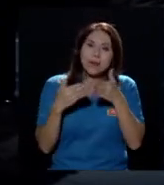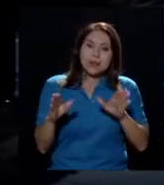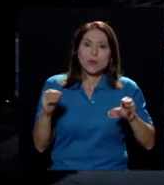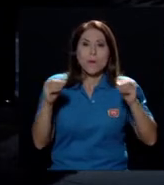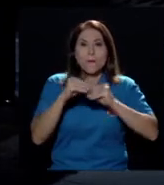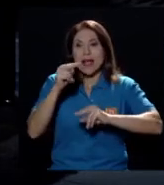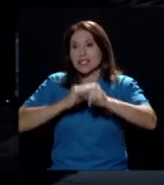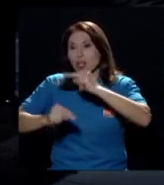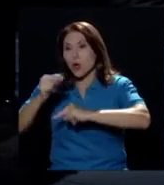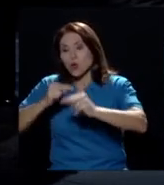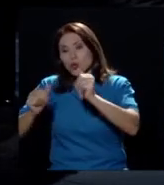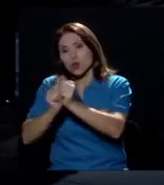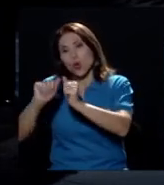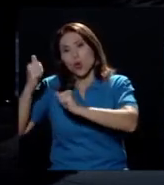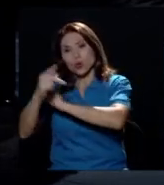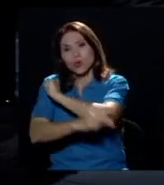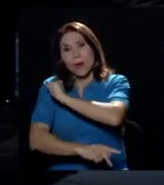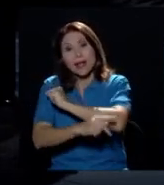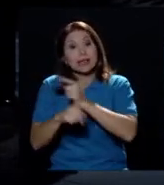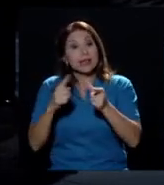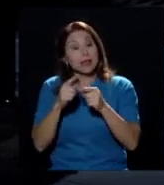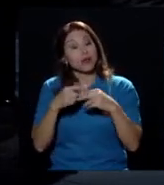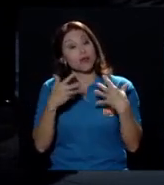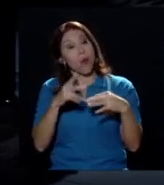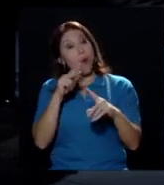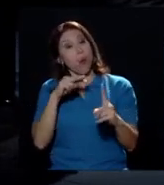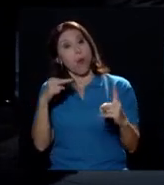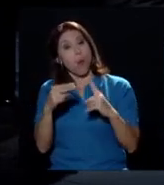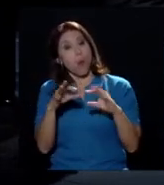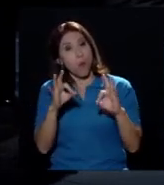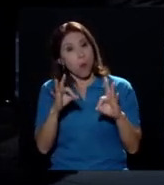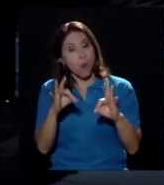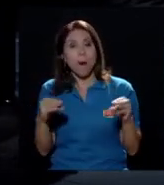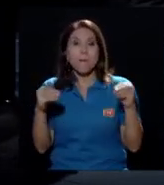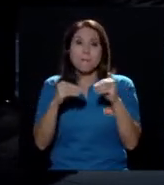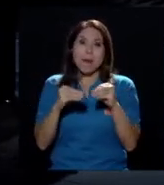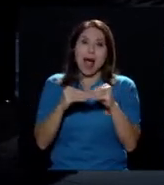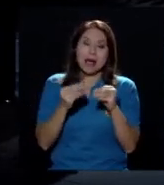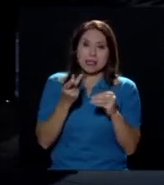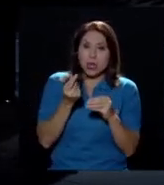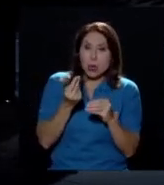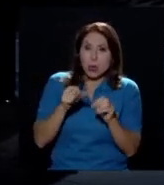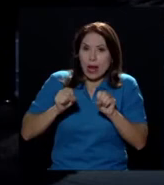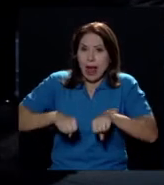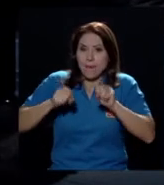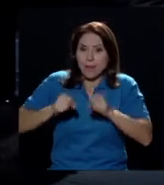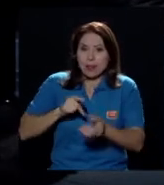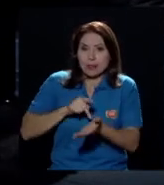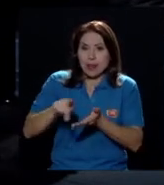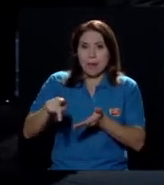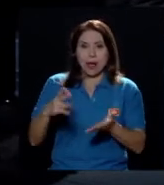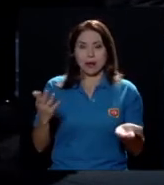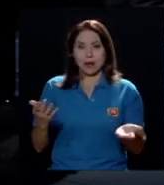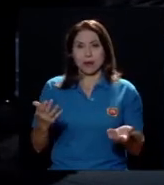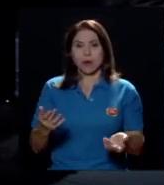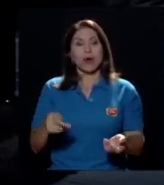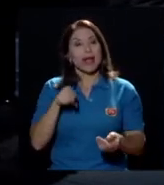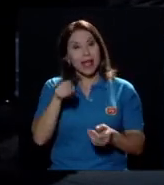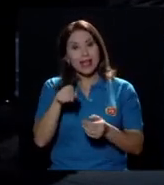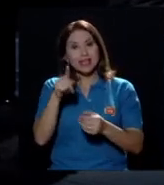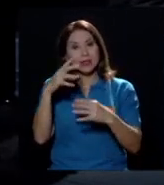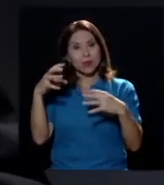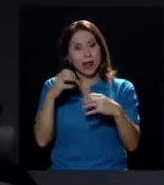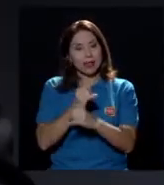hacen con nosotros los demás países, más capacidad de pago tenemos. Y eso nos parece que es una de las conclusiones